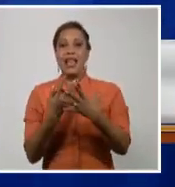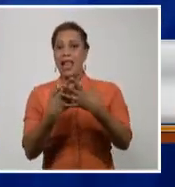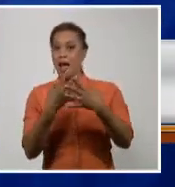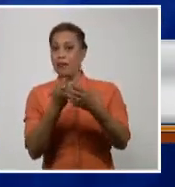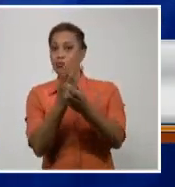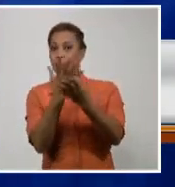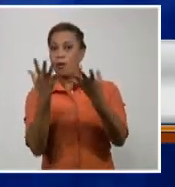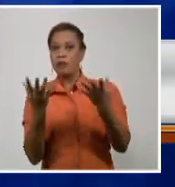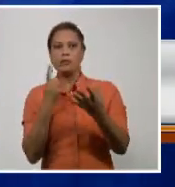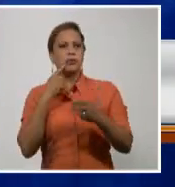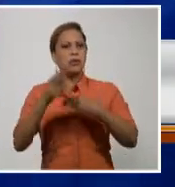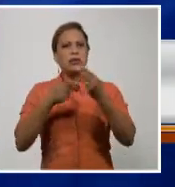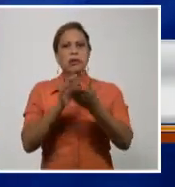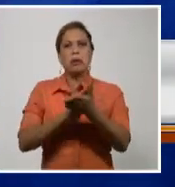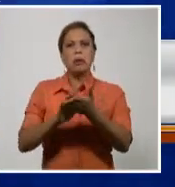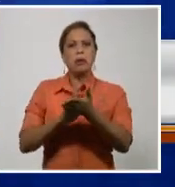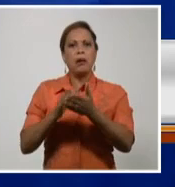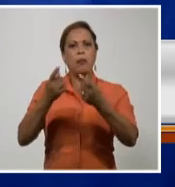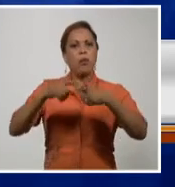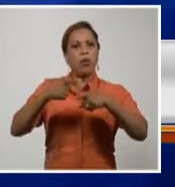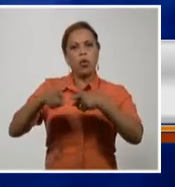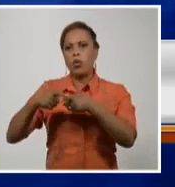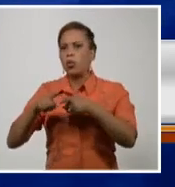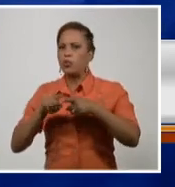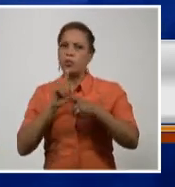mucho producto, ¿por qué? Y